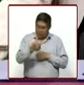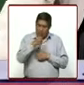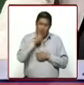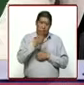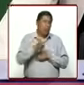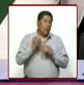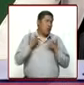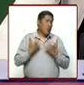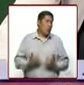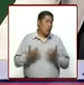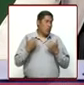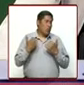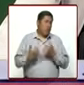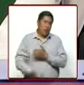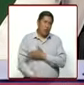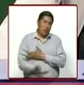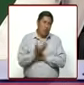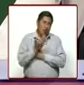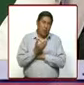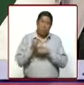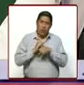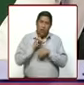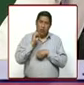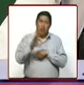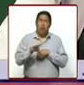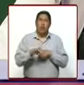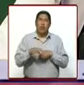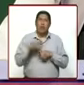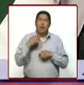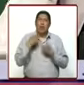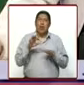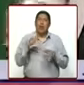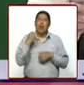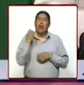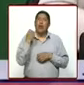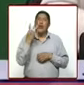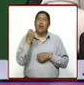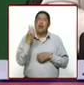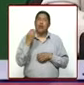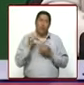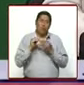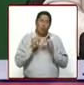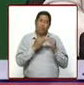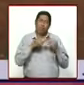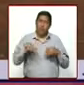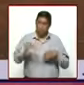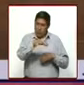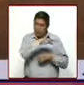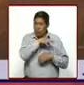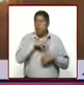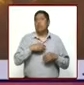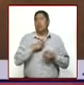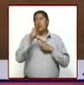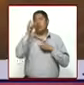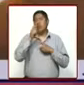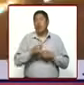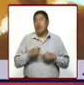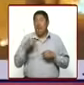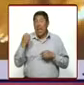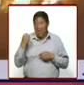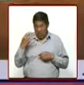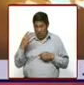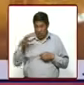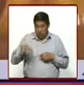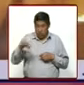Como hoy yo informaba en la mañana, son 14 comunidades 14. Ya las afectadas dentro de nuestro municipio. 14